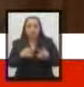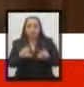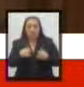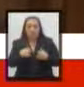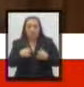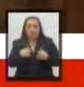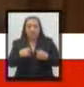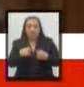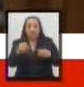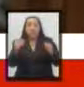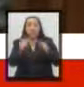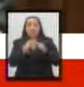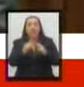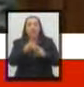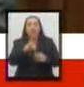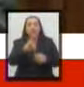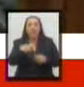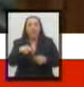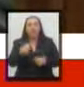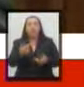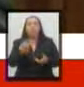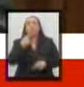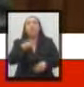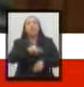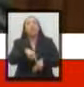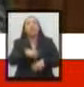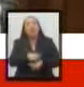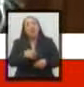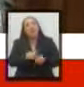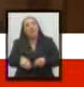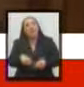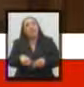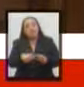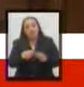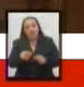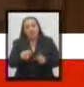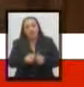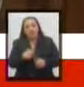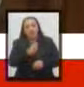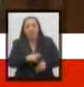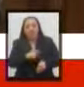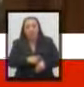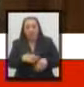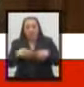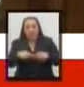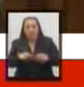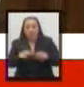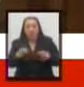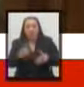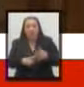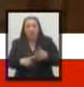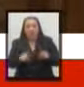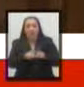leña. ¿Cuánto tiempo se demora una mujer cocinando con una estufa de leña? Entonces, esto del uso del tiempo nos va a permitir hacer políticas de